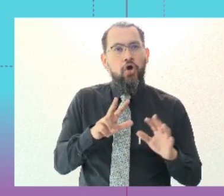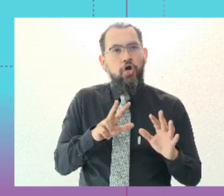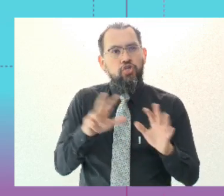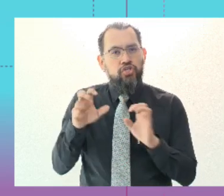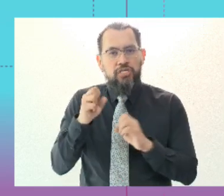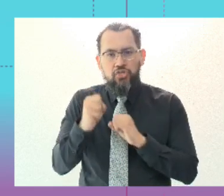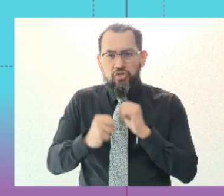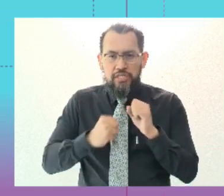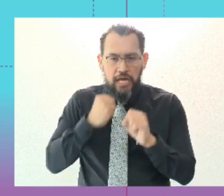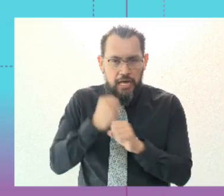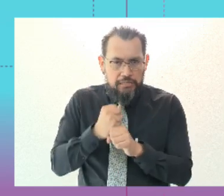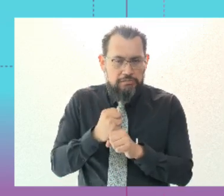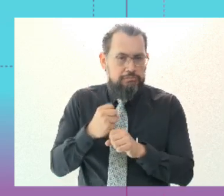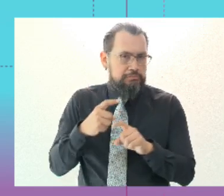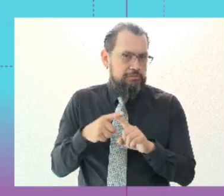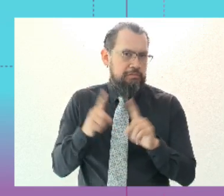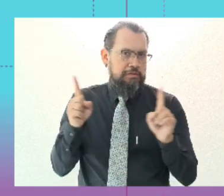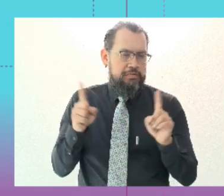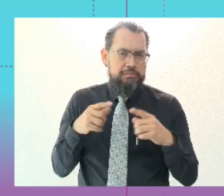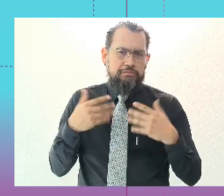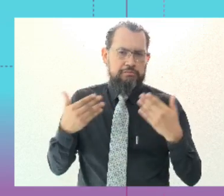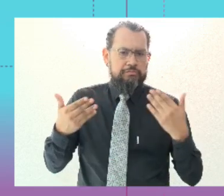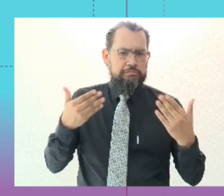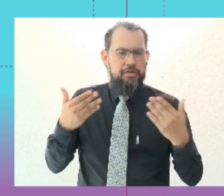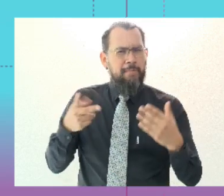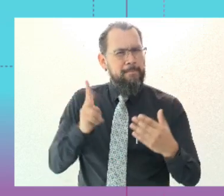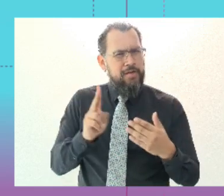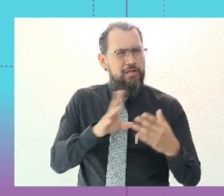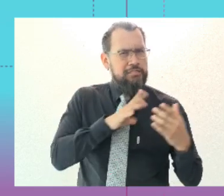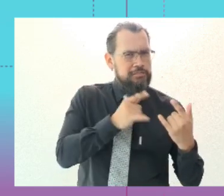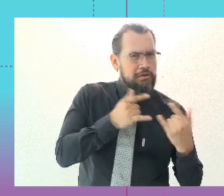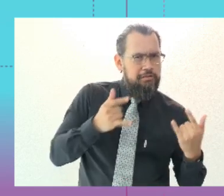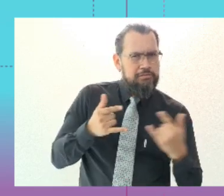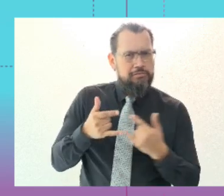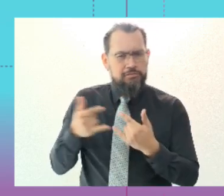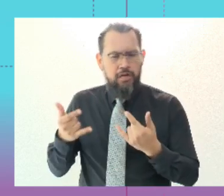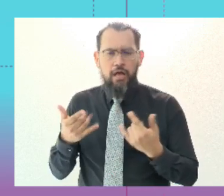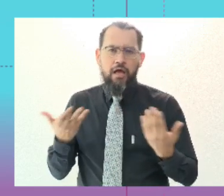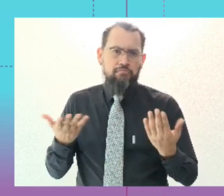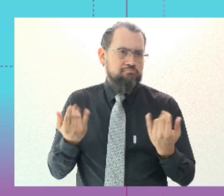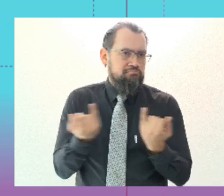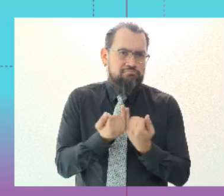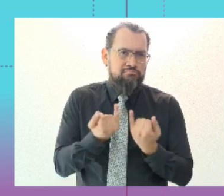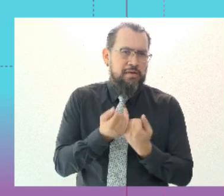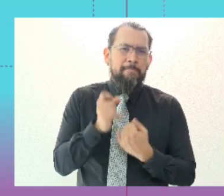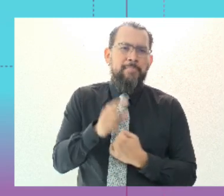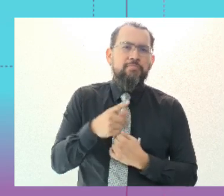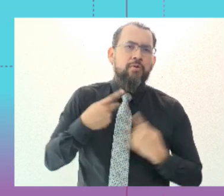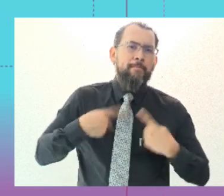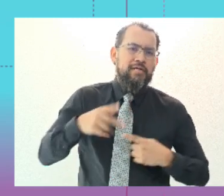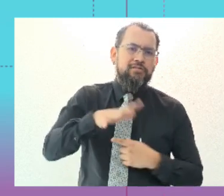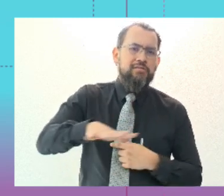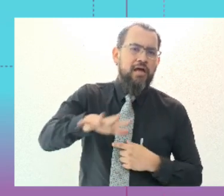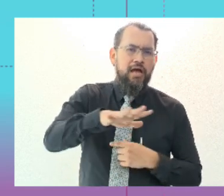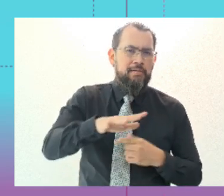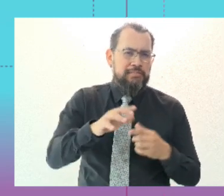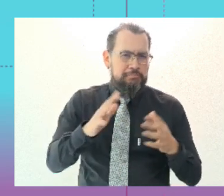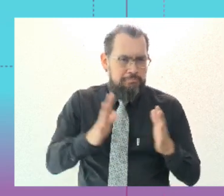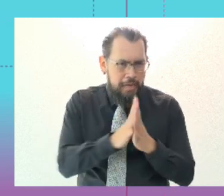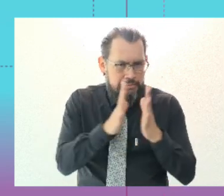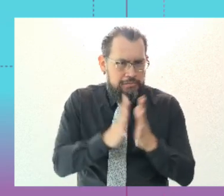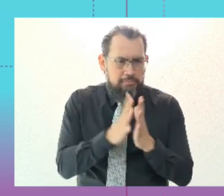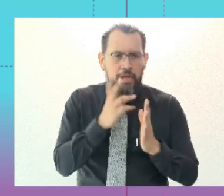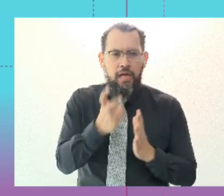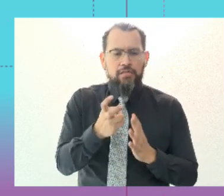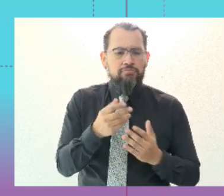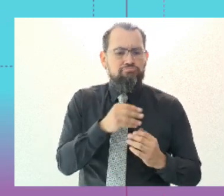diferencia, existe una vinculación muy estrecha entre lo que es la participación ciudadana y la construcción, precisamente,